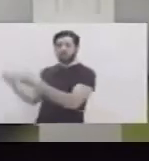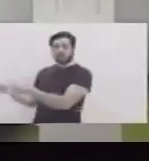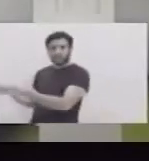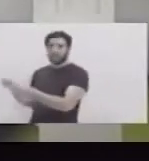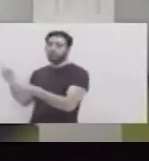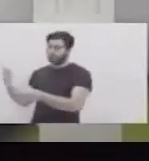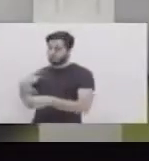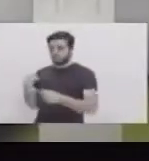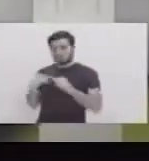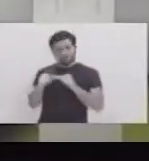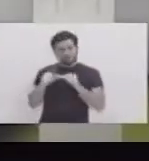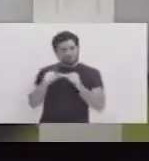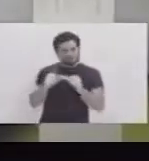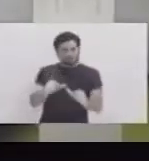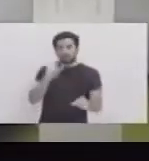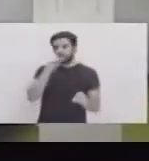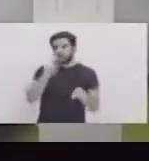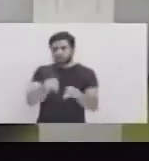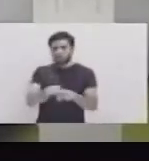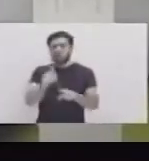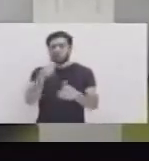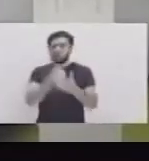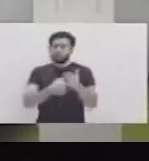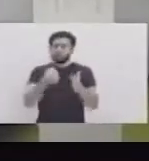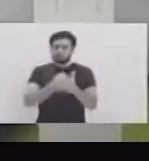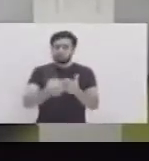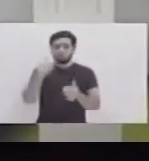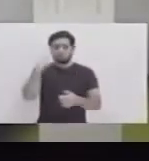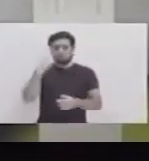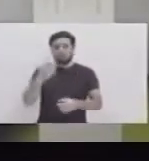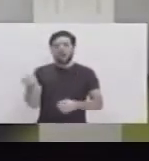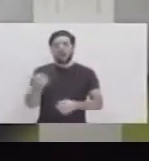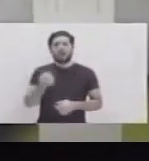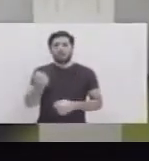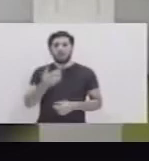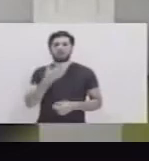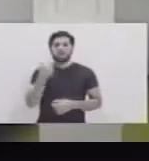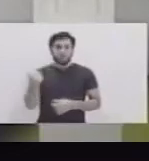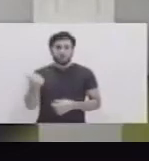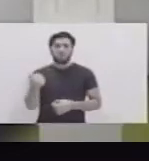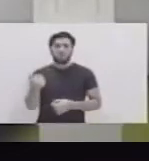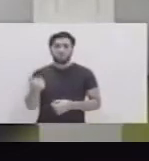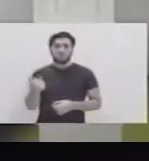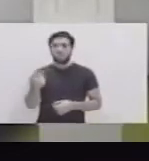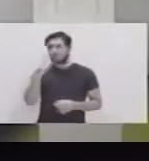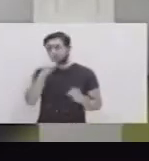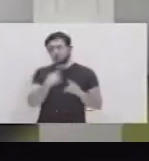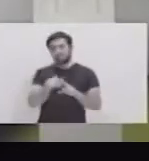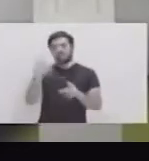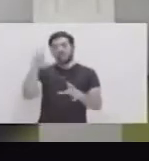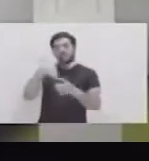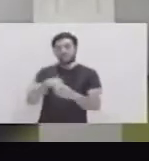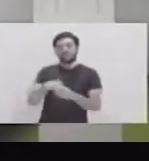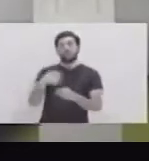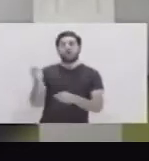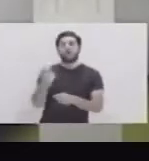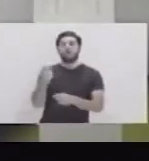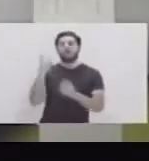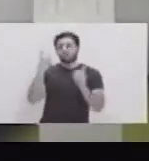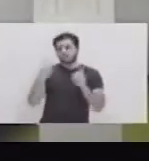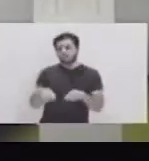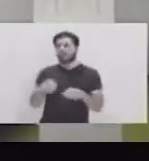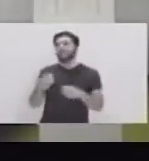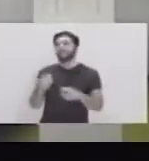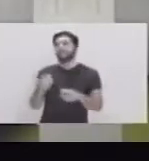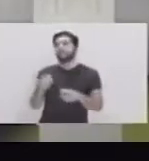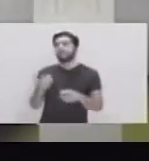acepte como eres. La perseverancia también, ¿verdad? Se debe perseverar en esa amistad y es muy importante que entre la amistad se